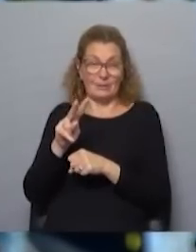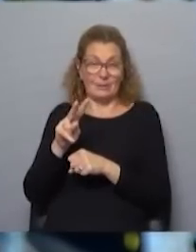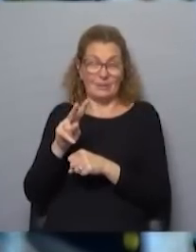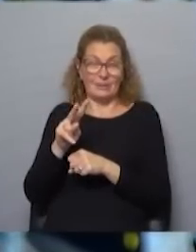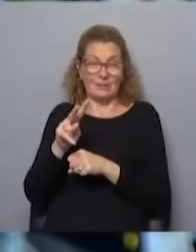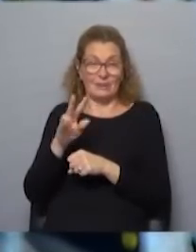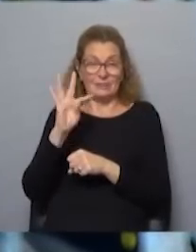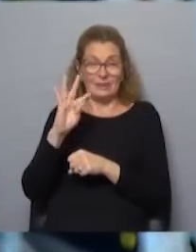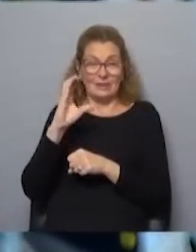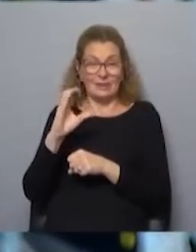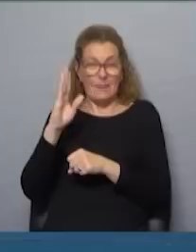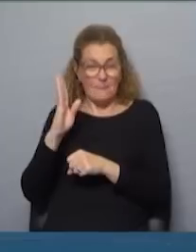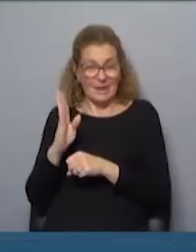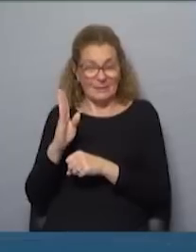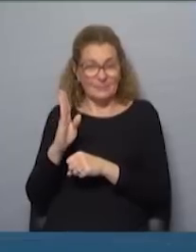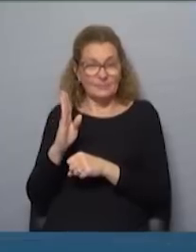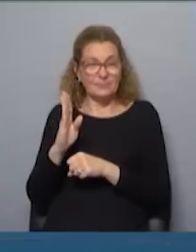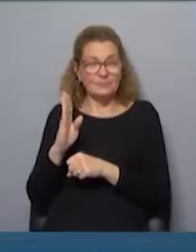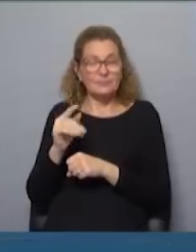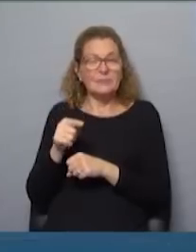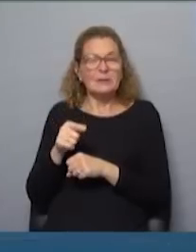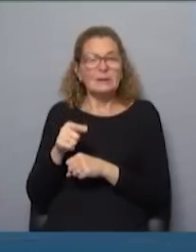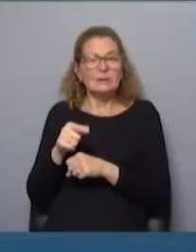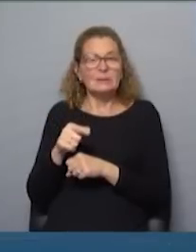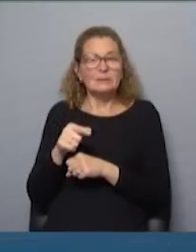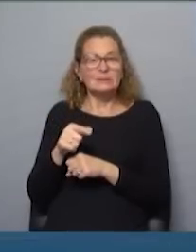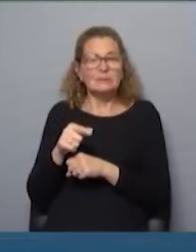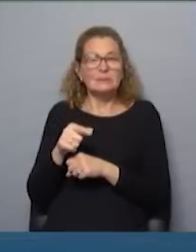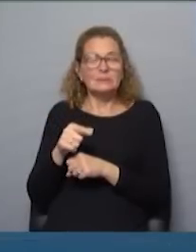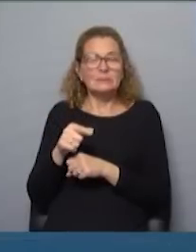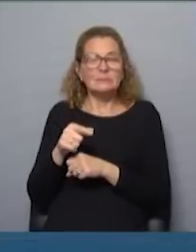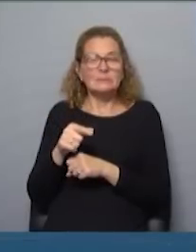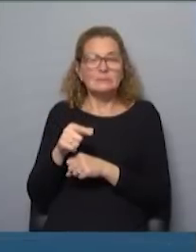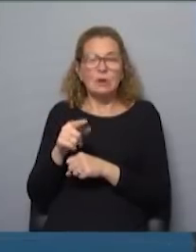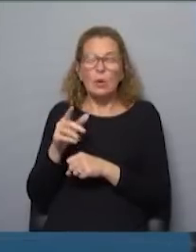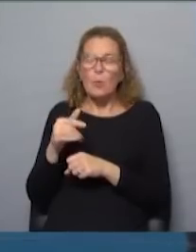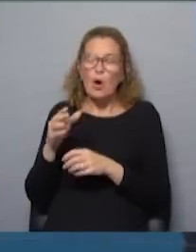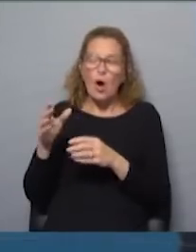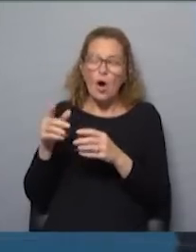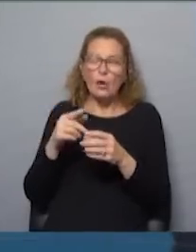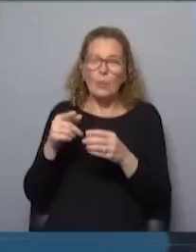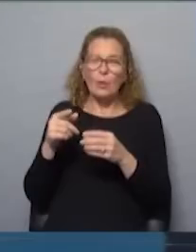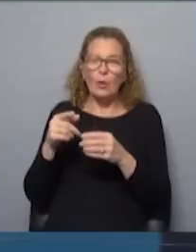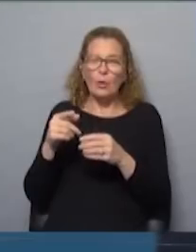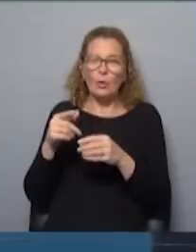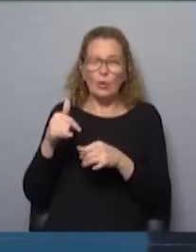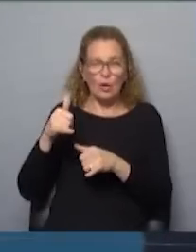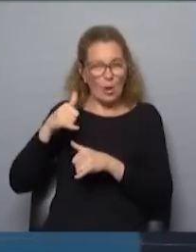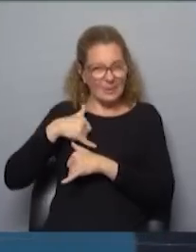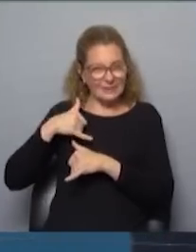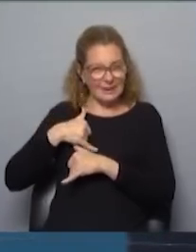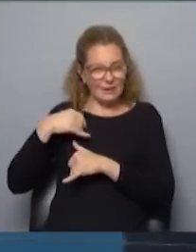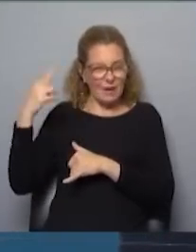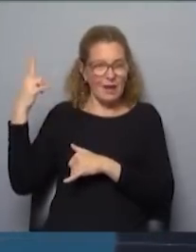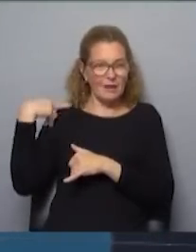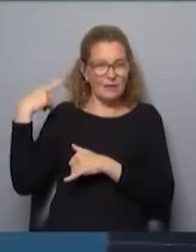esp kat una ti toma el contacto con el comandante en jefe de la armada que era el